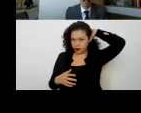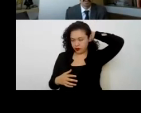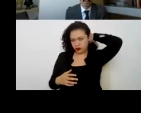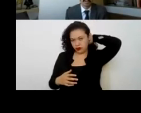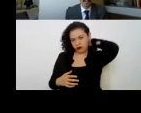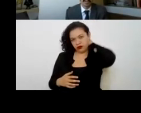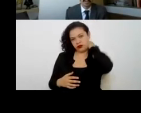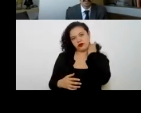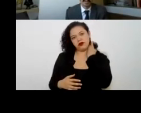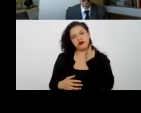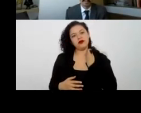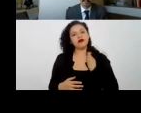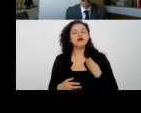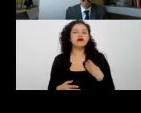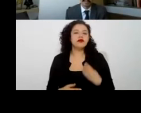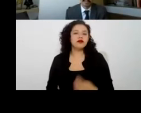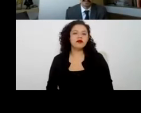novedosos.